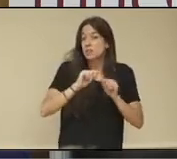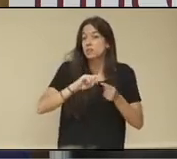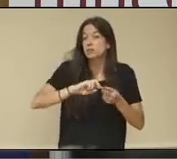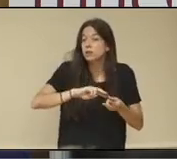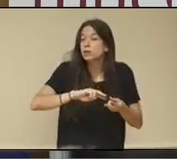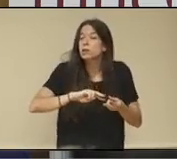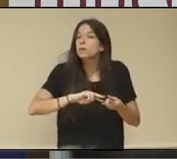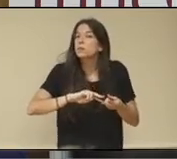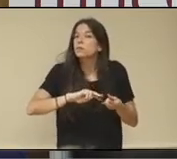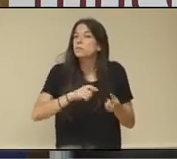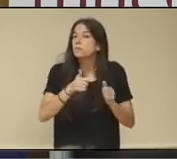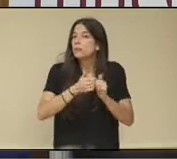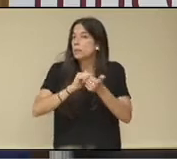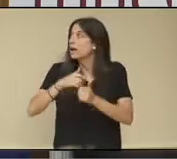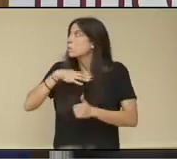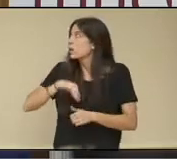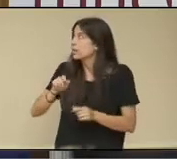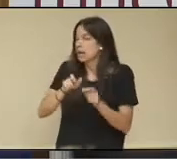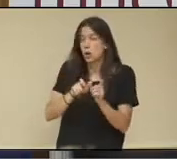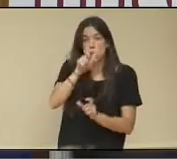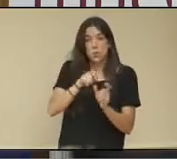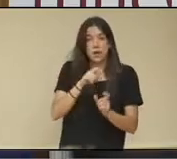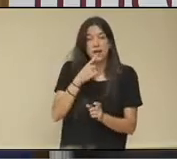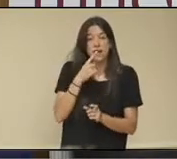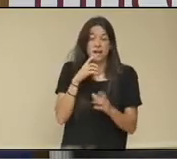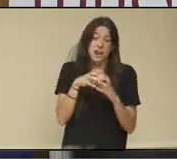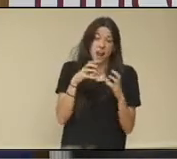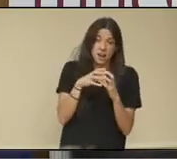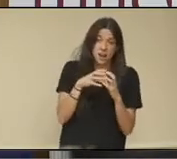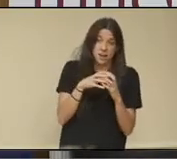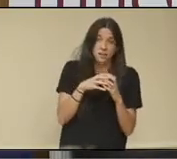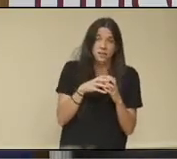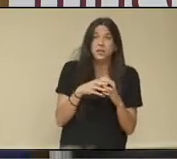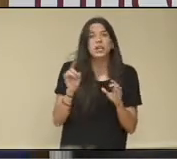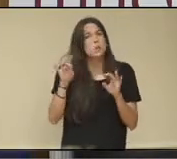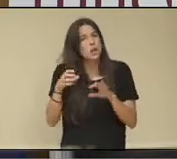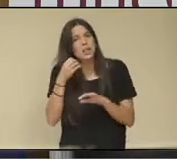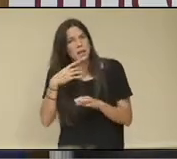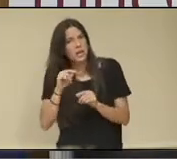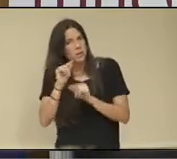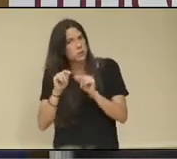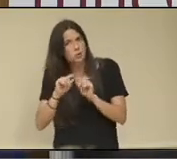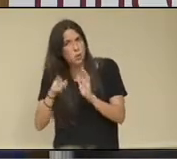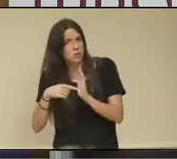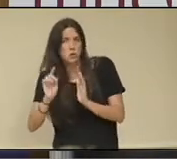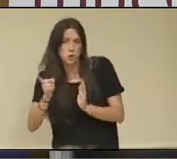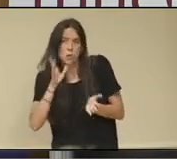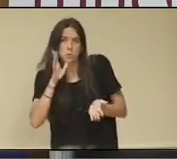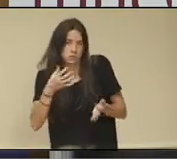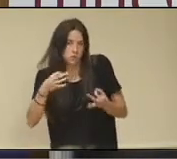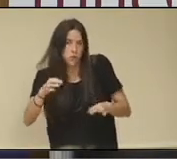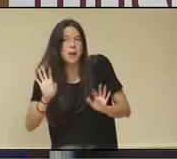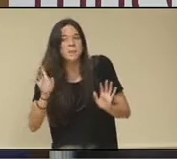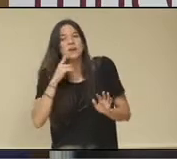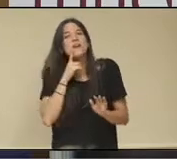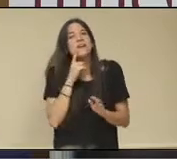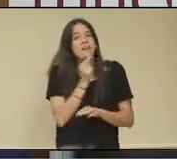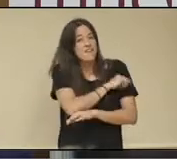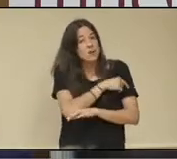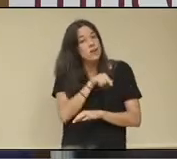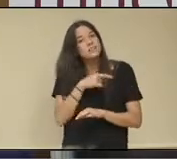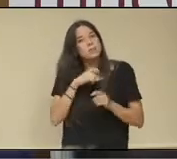columnas naranjas, no tan bien como el virus completo, como era de esperar, pero el candidato se multiplica. Esto significa